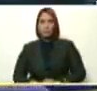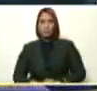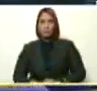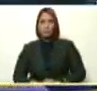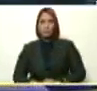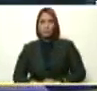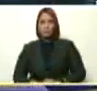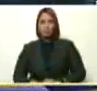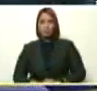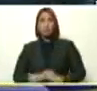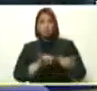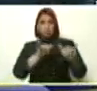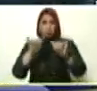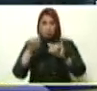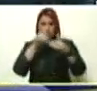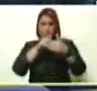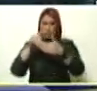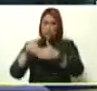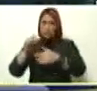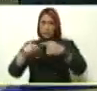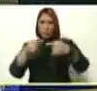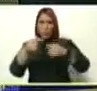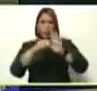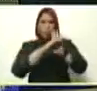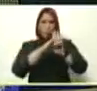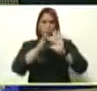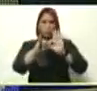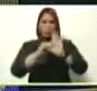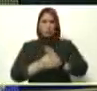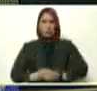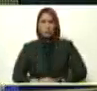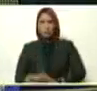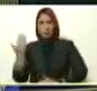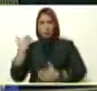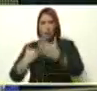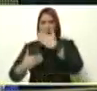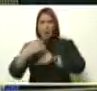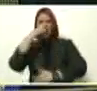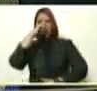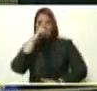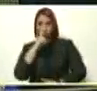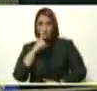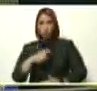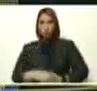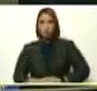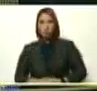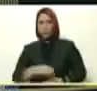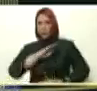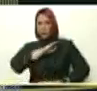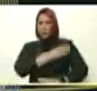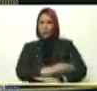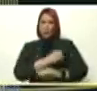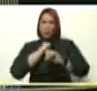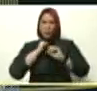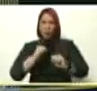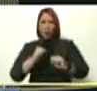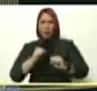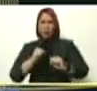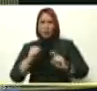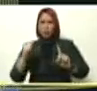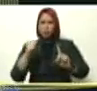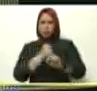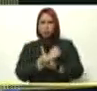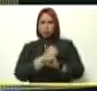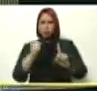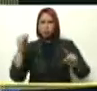Fueron las elecciones después de la constituyente, en aquel año duro de la guarimba